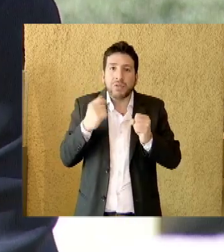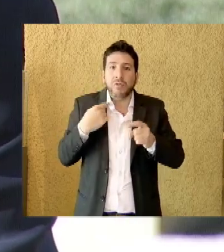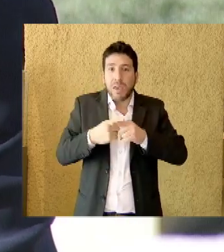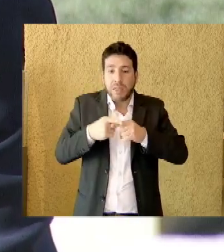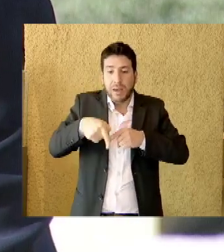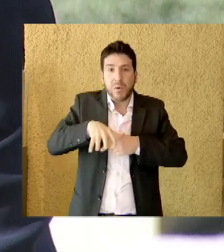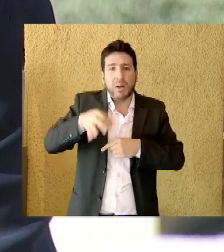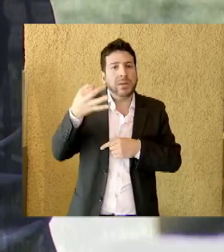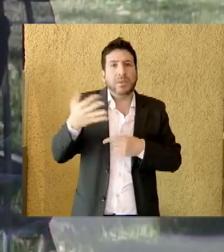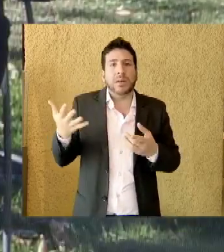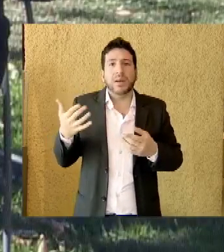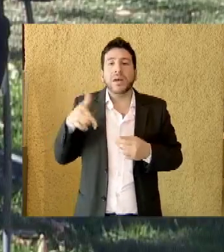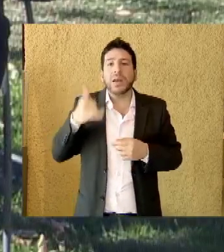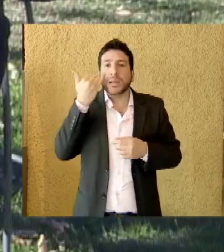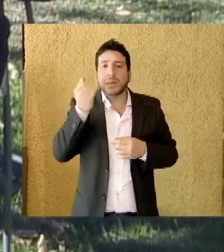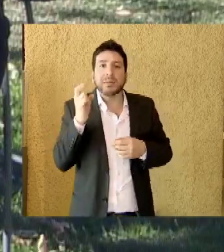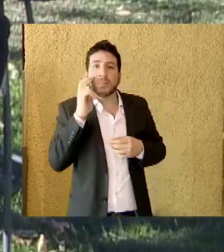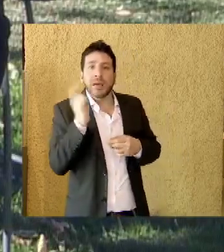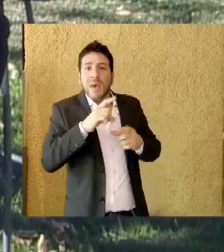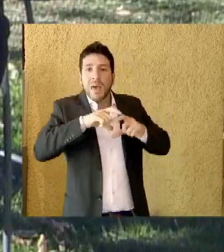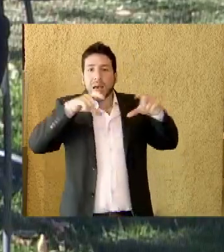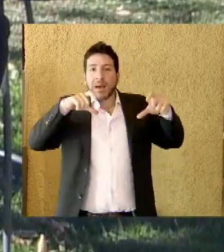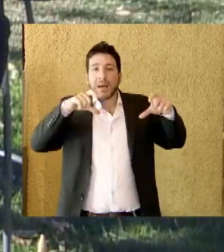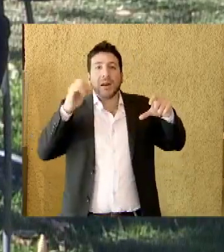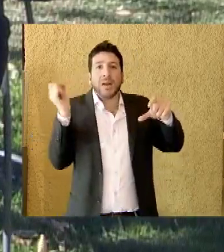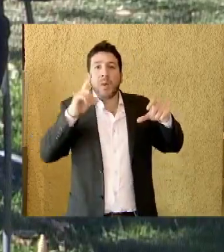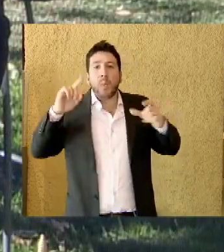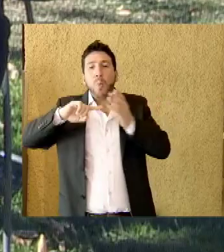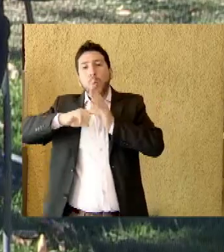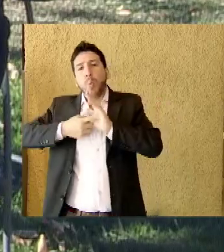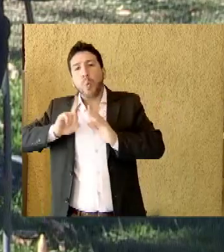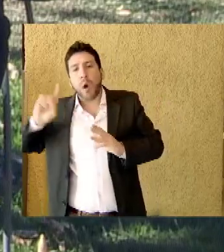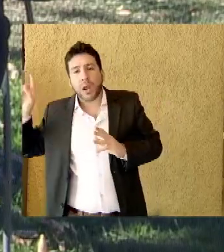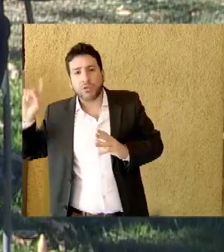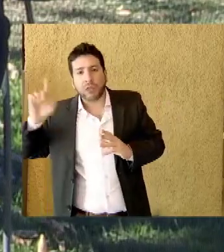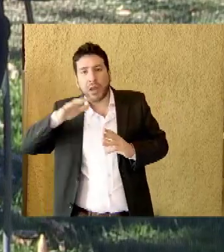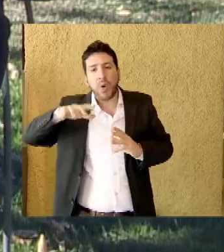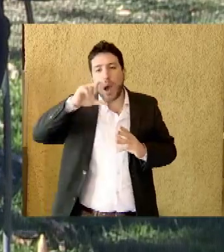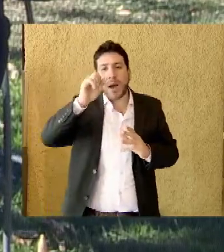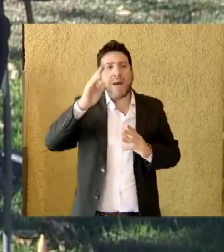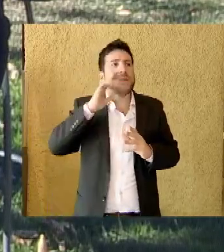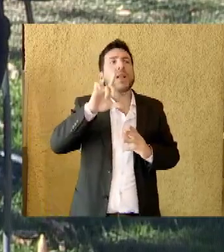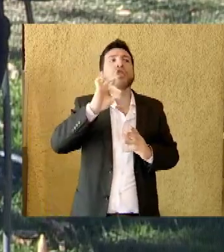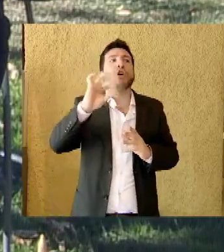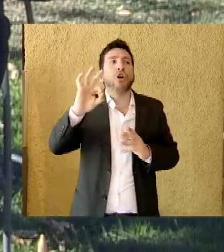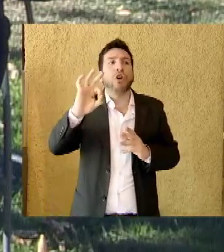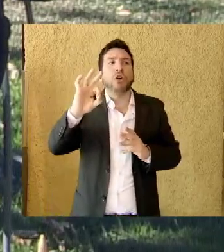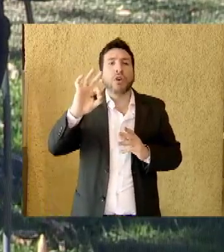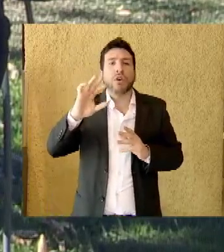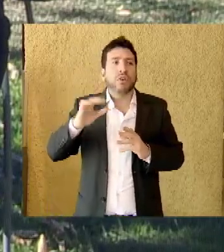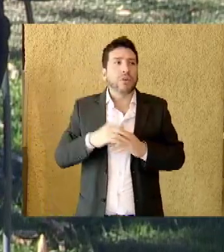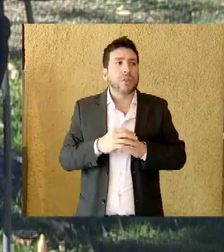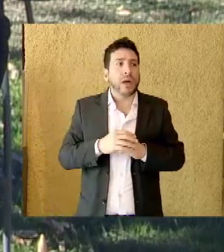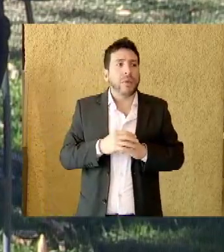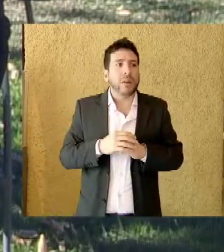tenemos constantemente la imagen, por supuesto, del Cabildo de Buenos Aires. Es como lo que siempre se representa, bueno, un Cabildo que ha ido